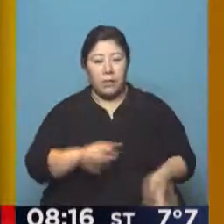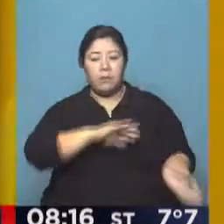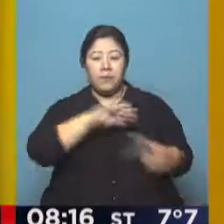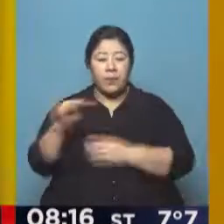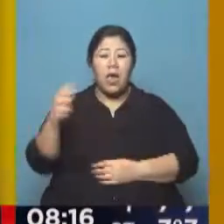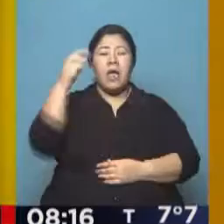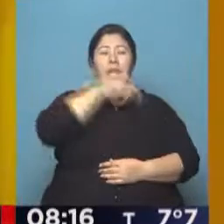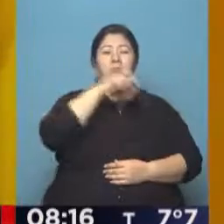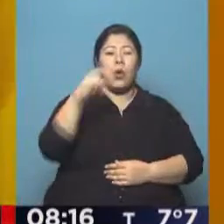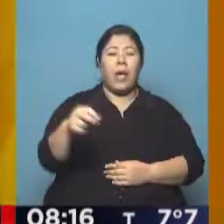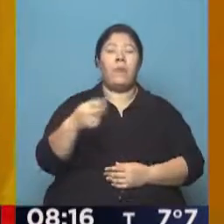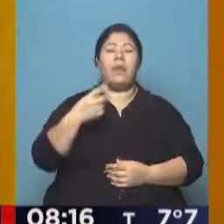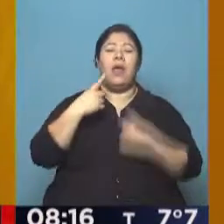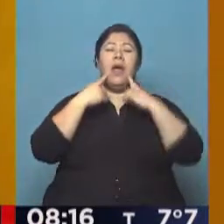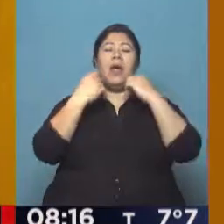gas.